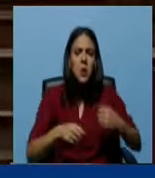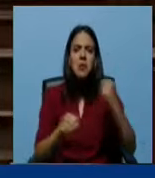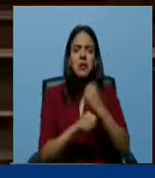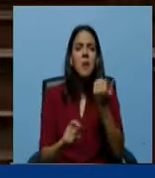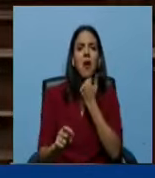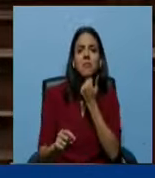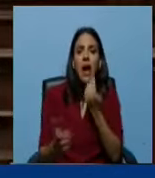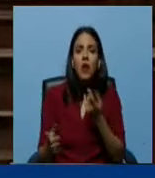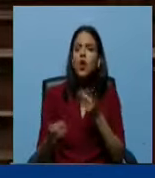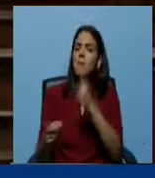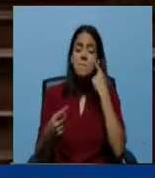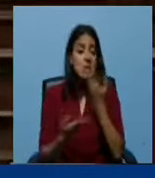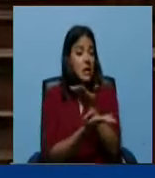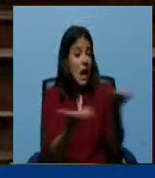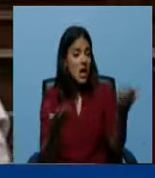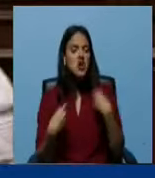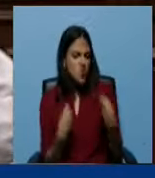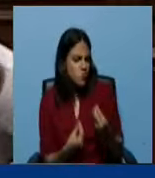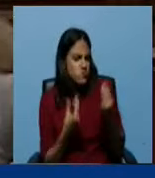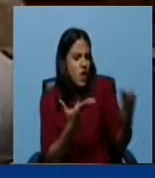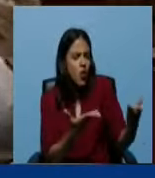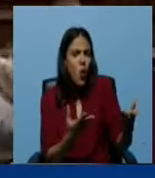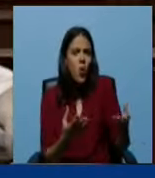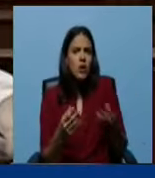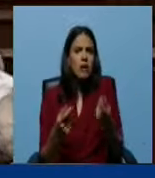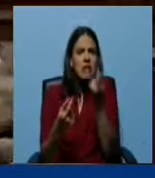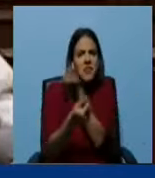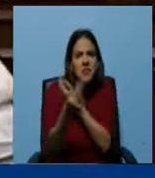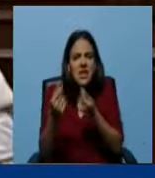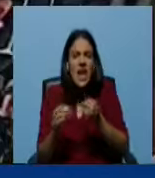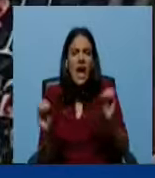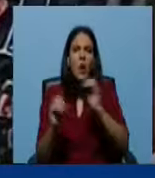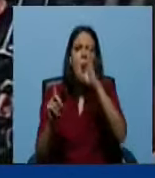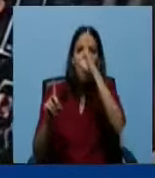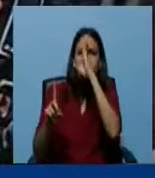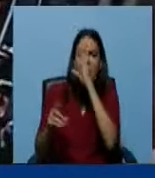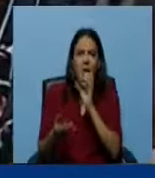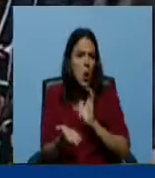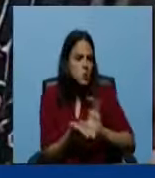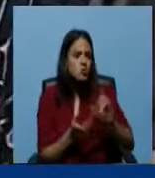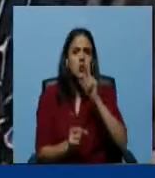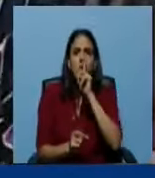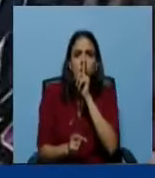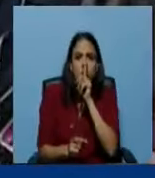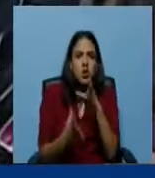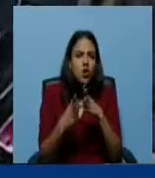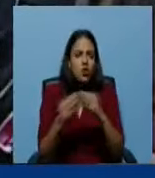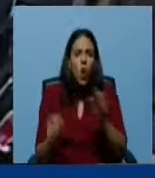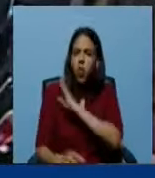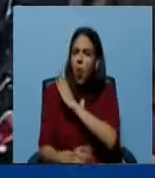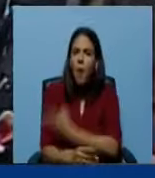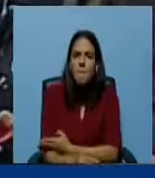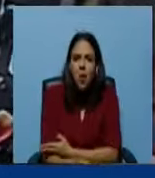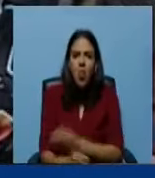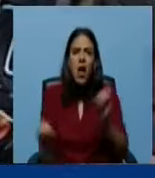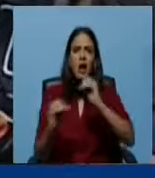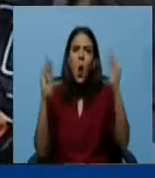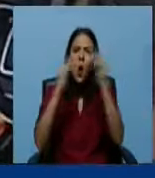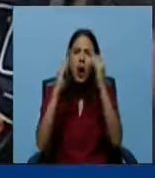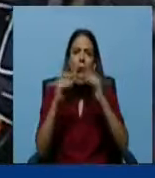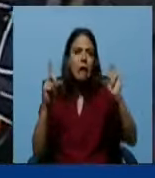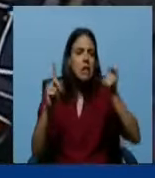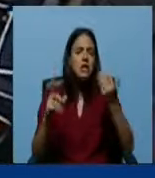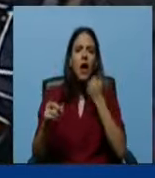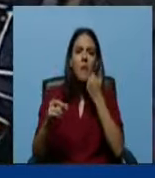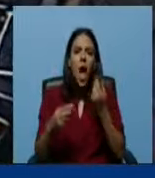dicho, toda esta riqueza es tuya, todas estas cuentas bancarias son tuyas, todas estas villas y castillos son tuyos. Lo único